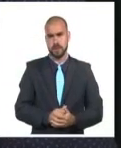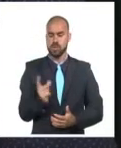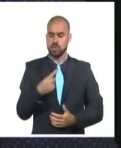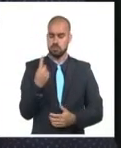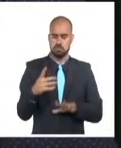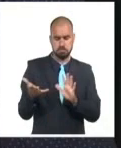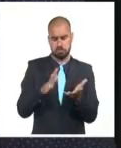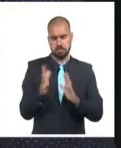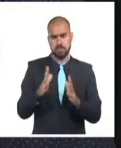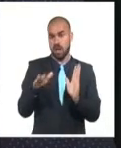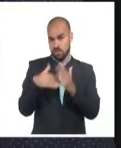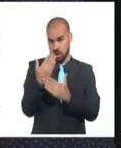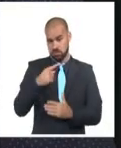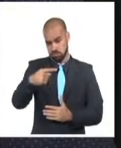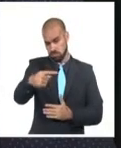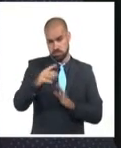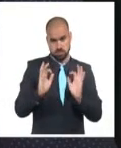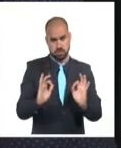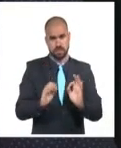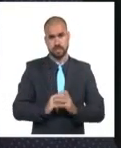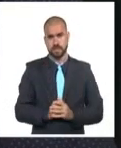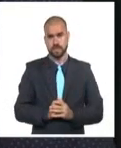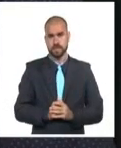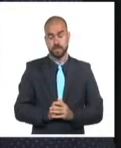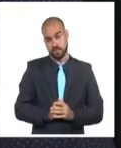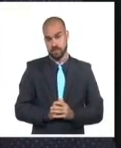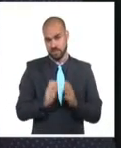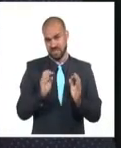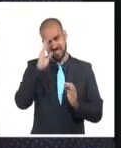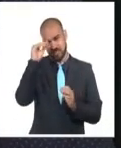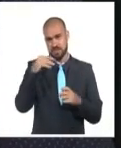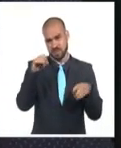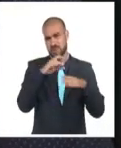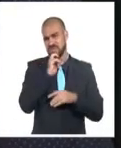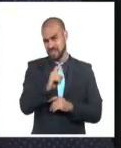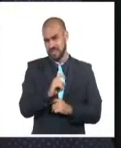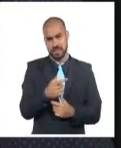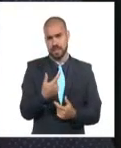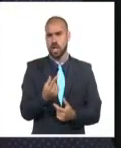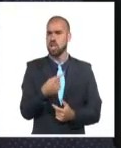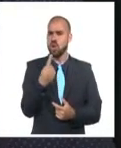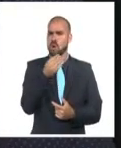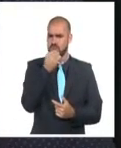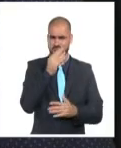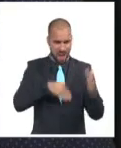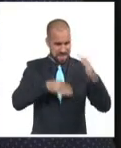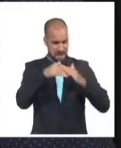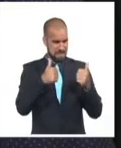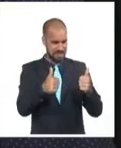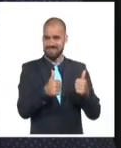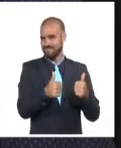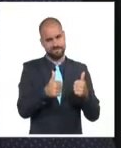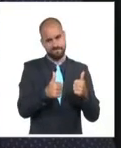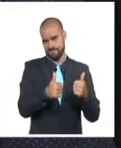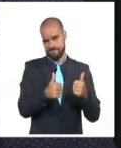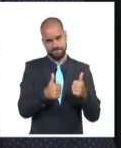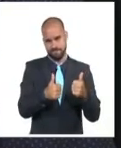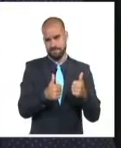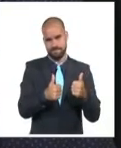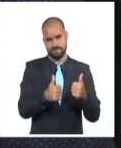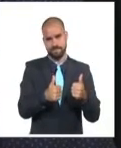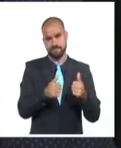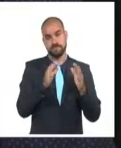los próximos días en esta condición, o sea, no vamos a tener posibilidad de cubrir la demanda. Y, por supuesto,